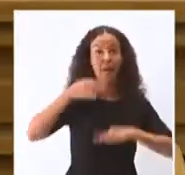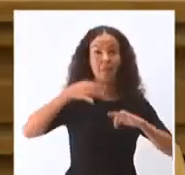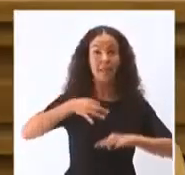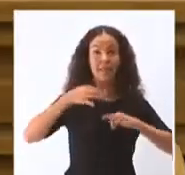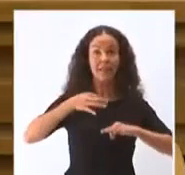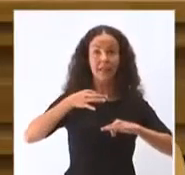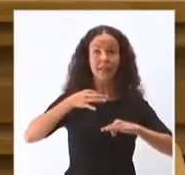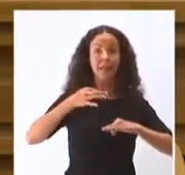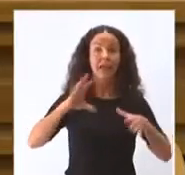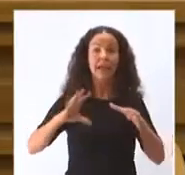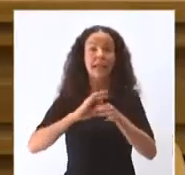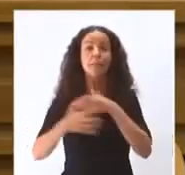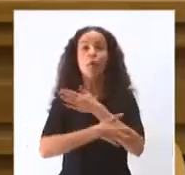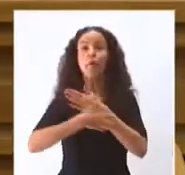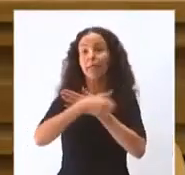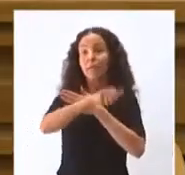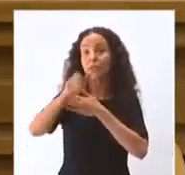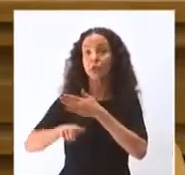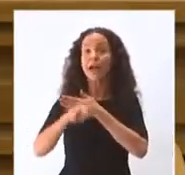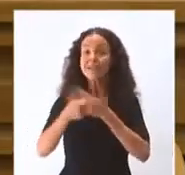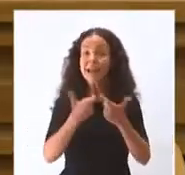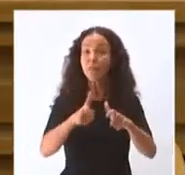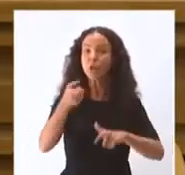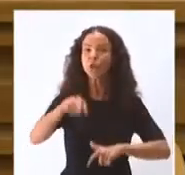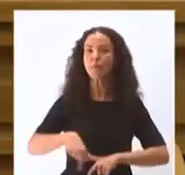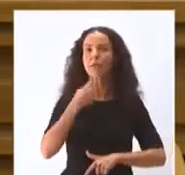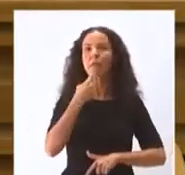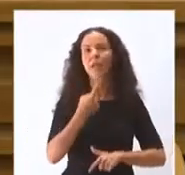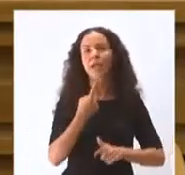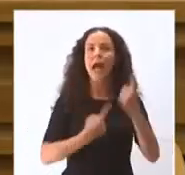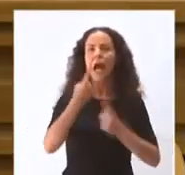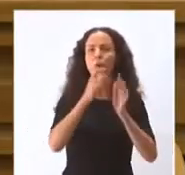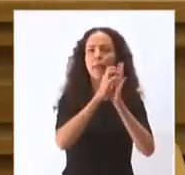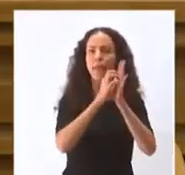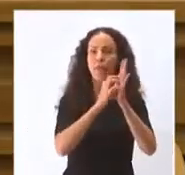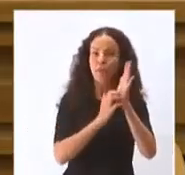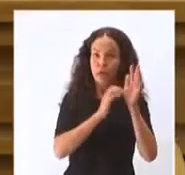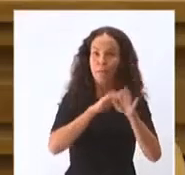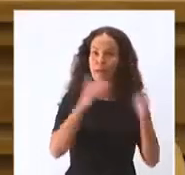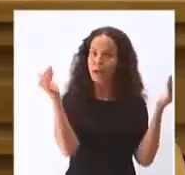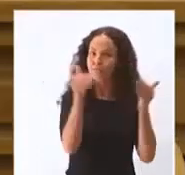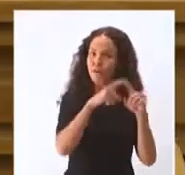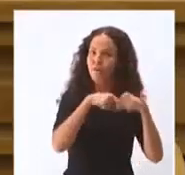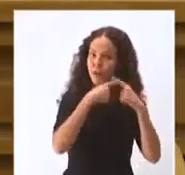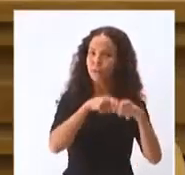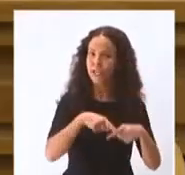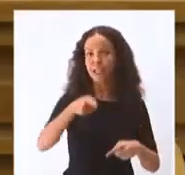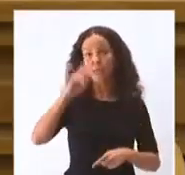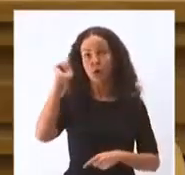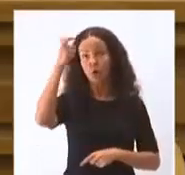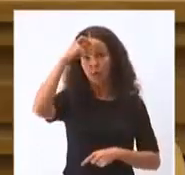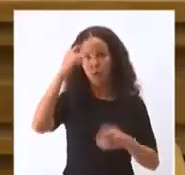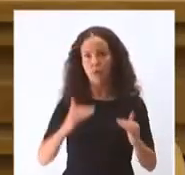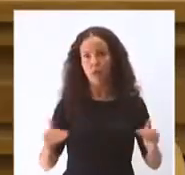renta y con la pobreza de la gente y en este ámbito también les vamos a plantear algunas deducciones que van dirigidas a las familias y al concepto de igualdad